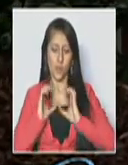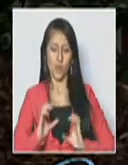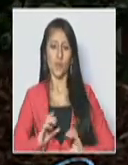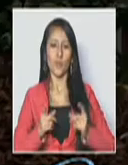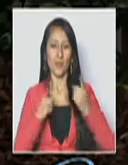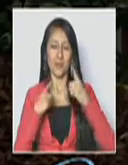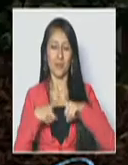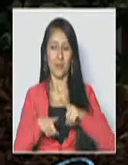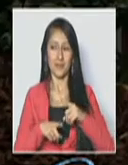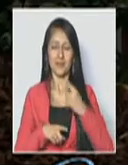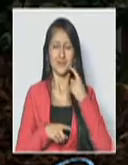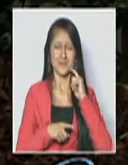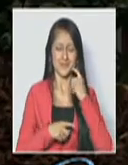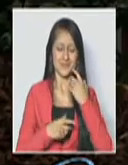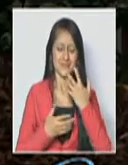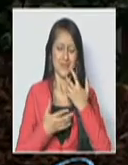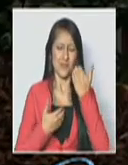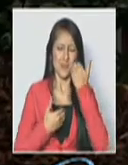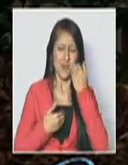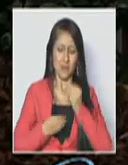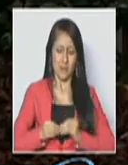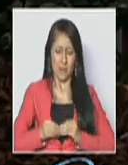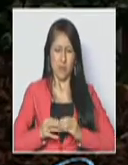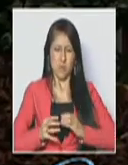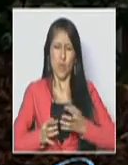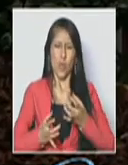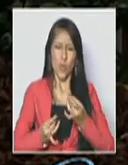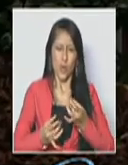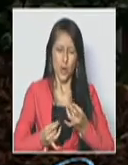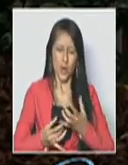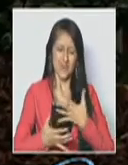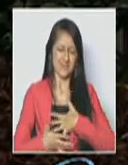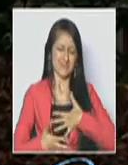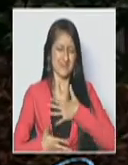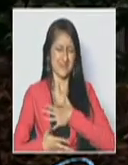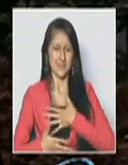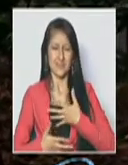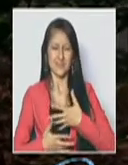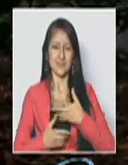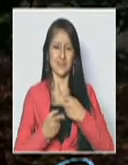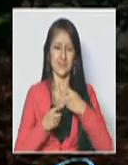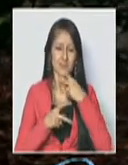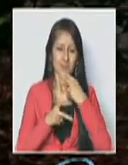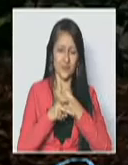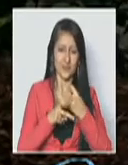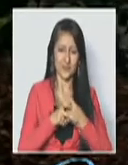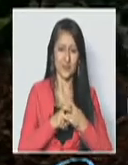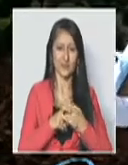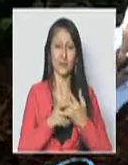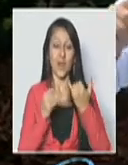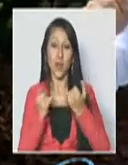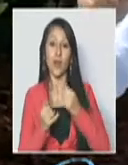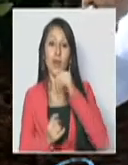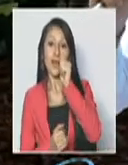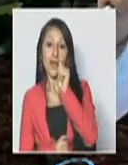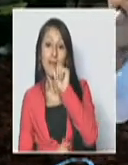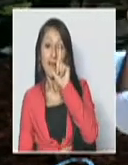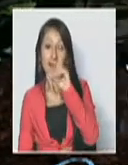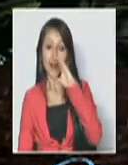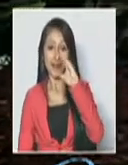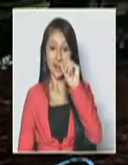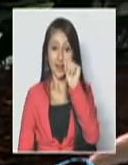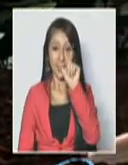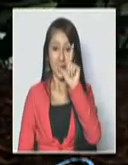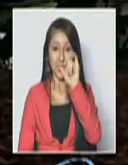lo ha sido enferma inflama duele irrita congestiona lo al cálido limpia